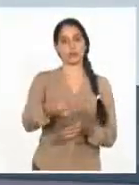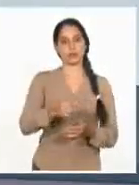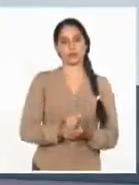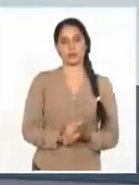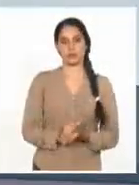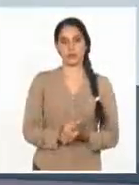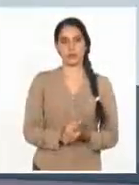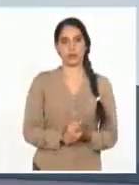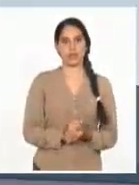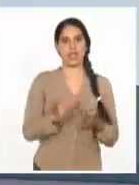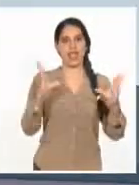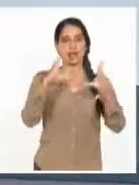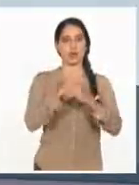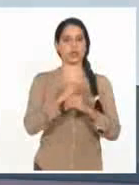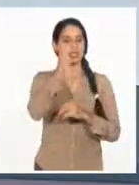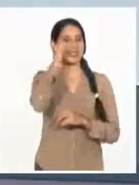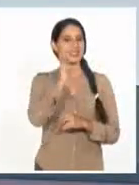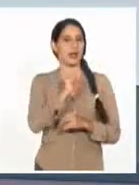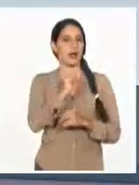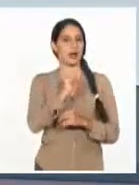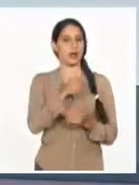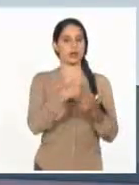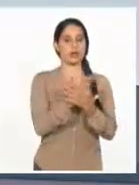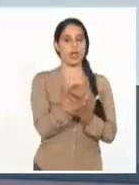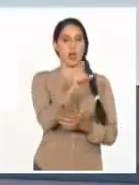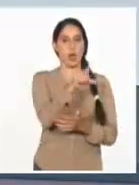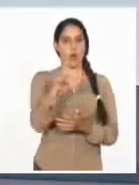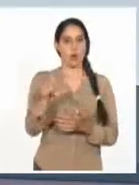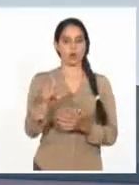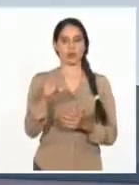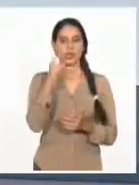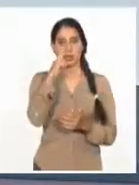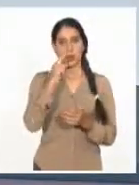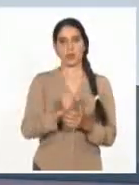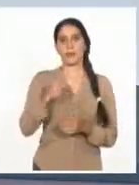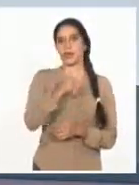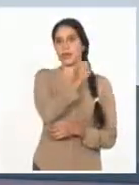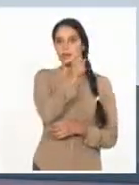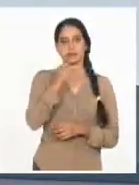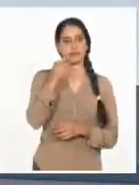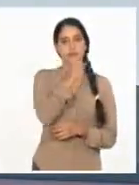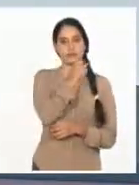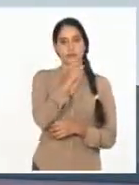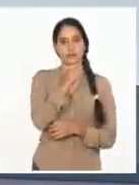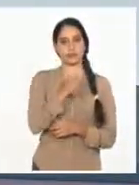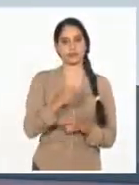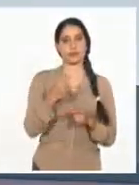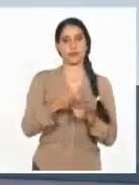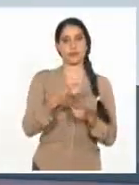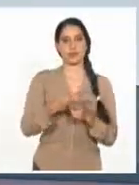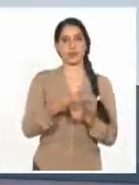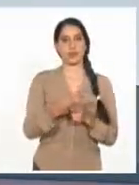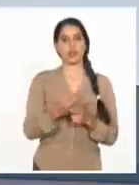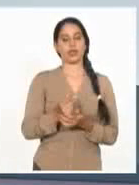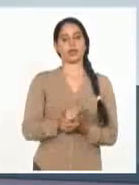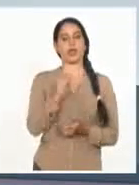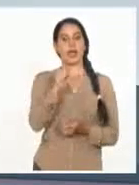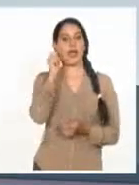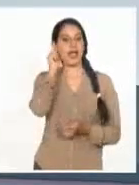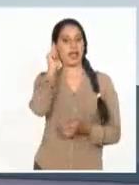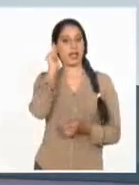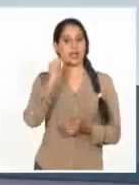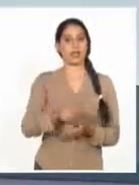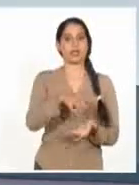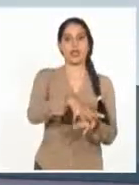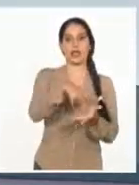noche del sábado 11 de noviembre, de la mano de la cantautora chilena Constanza Guzmán en la Sala Ignacio Cervantes